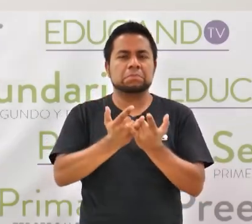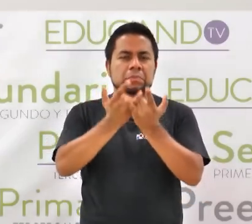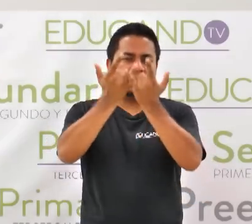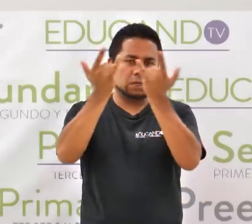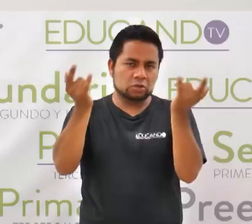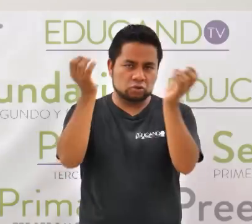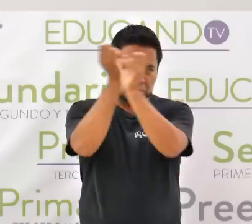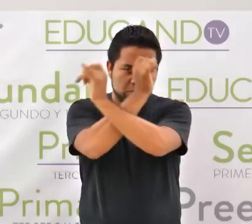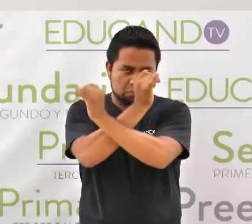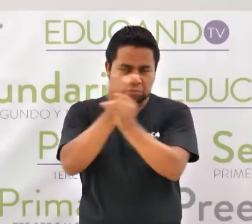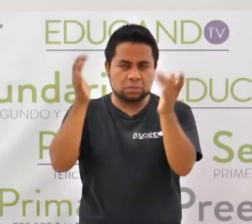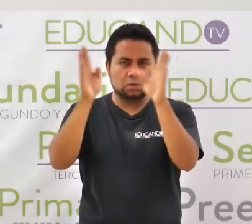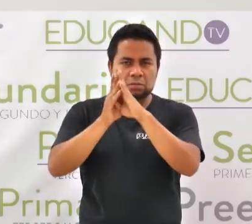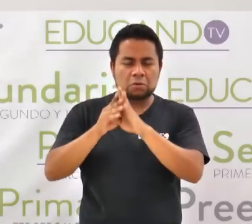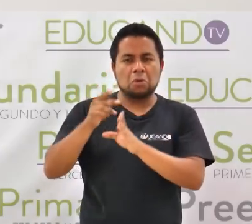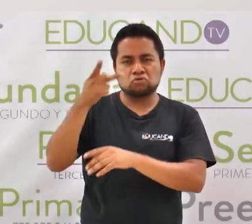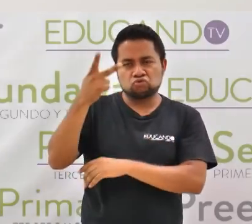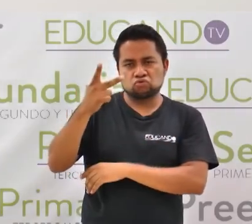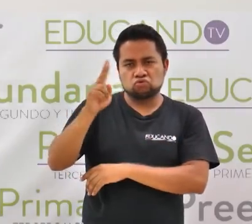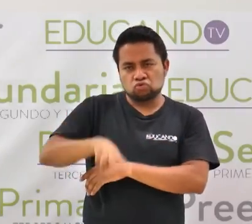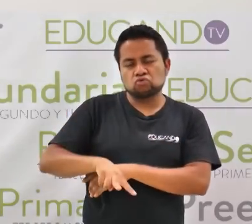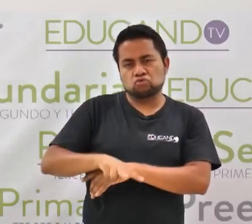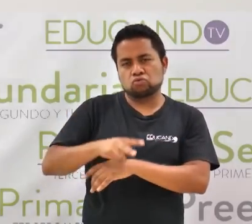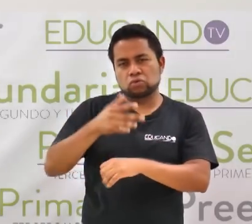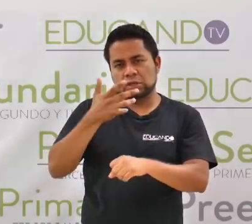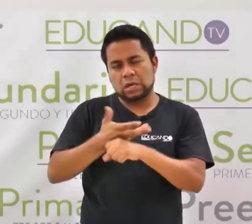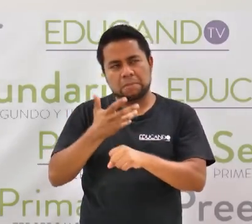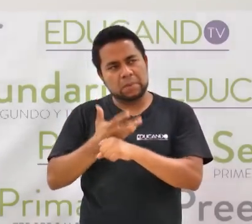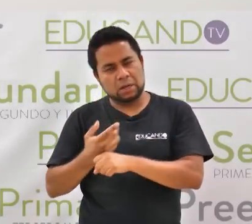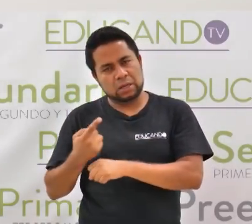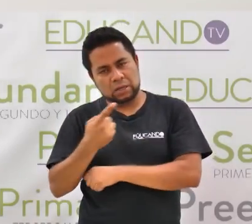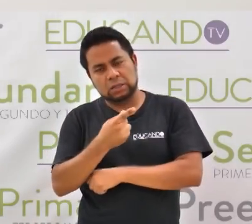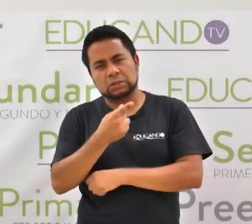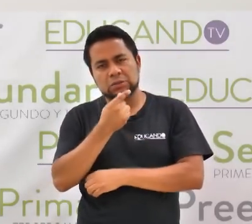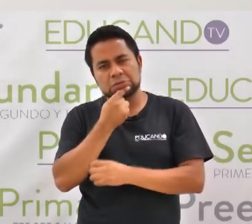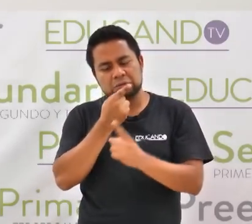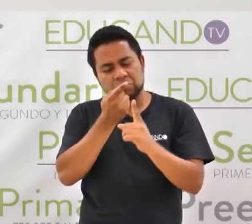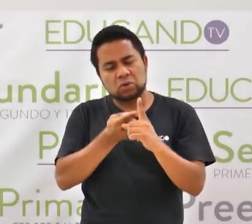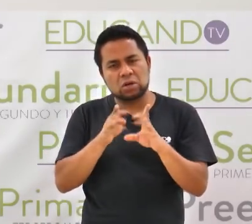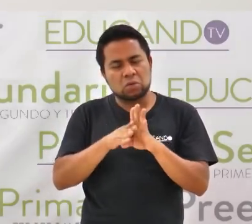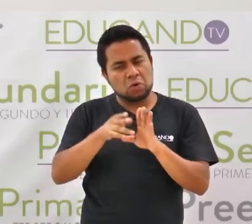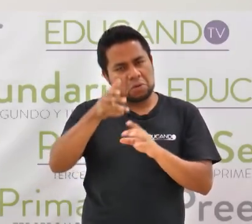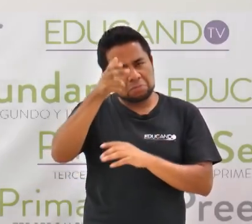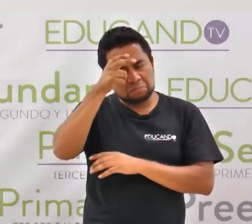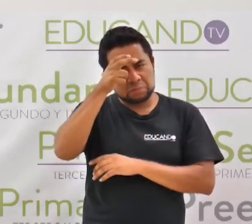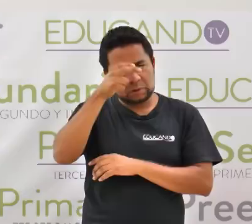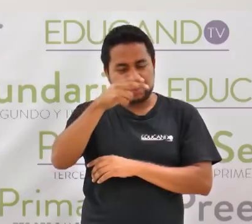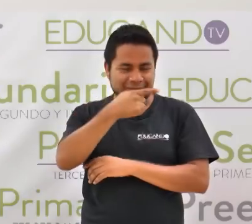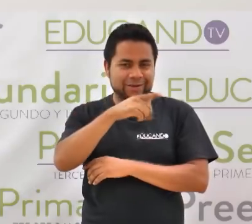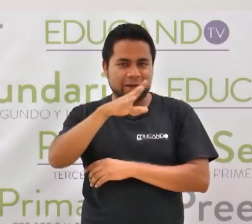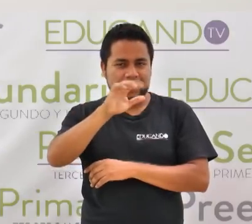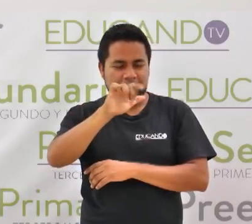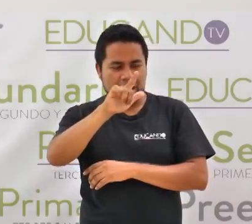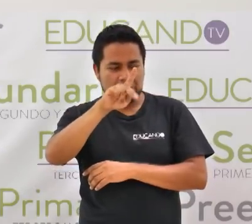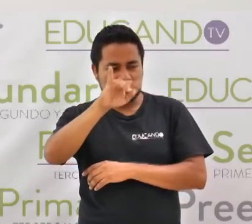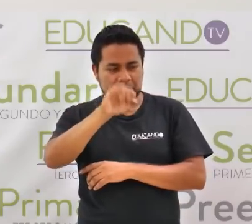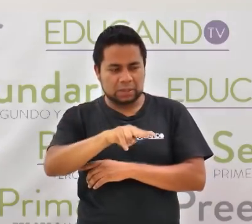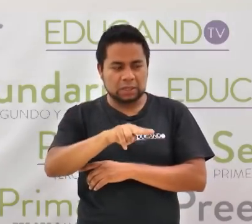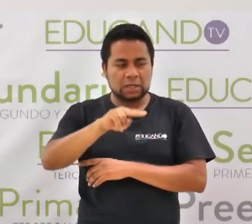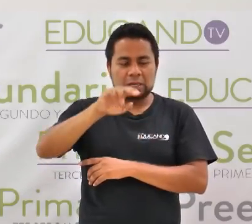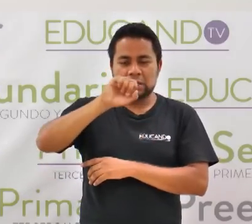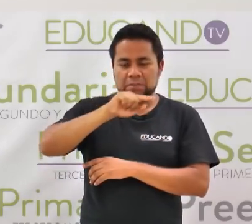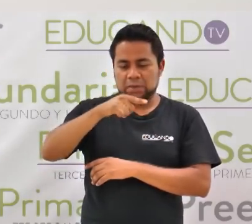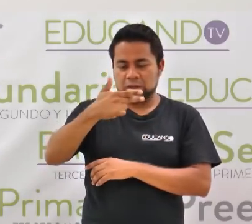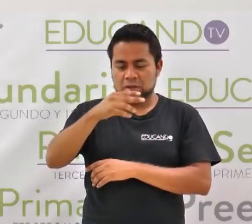Es una historieta americana sobre un niño muy inteligente, que es Calvin,